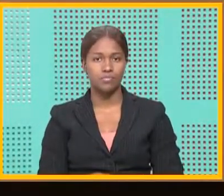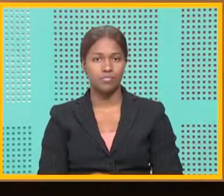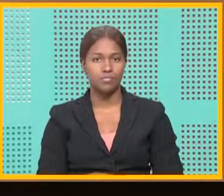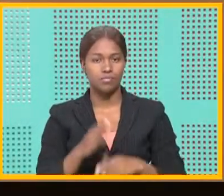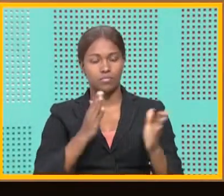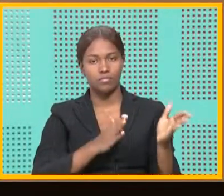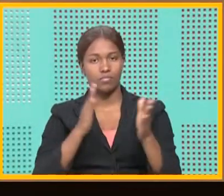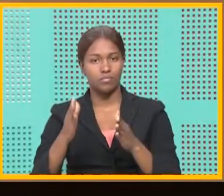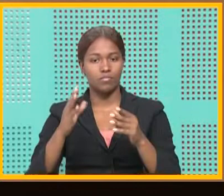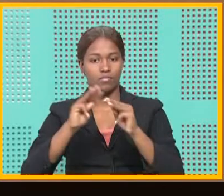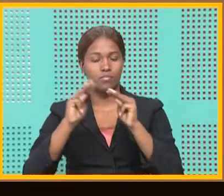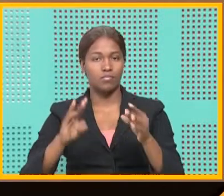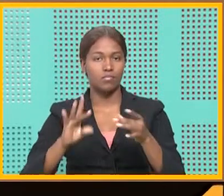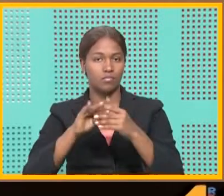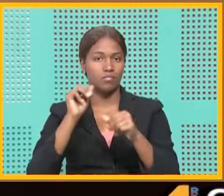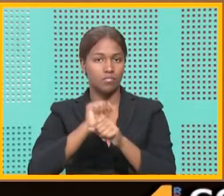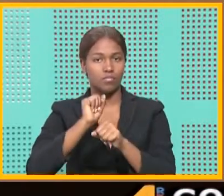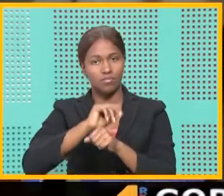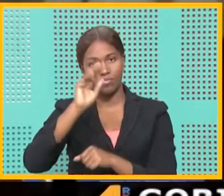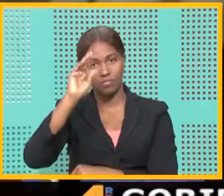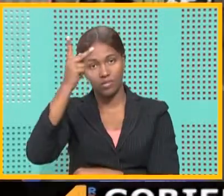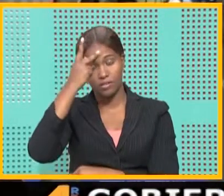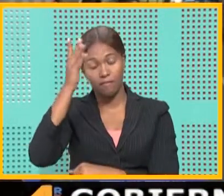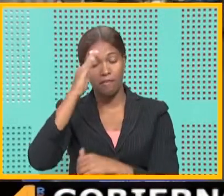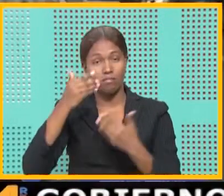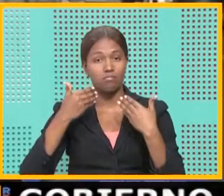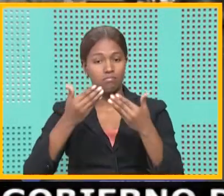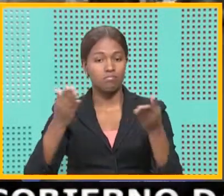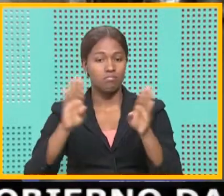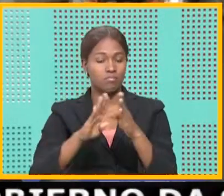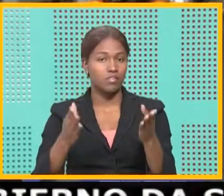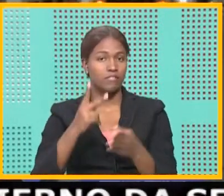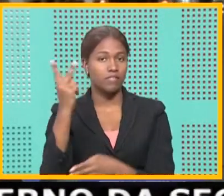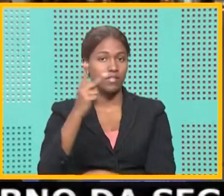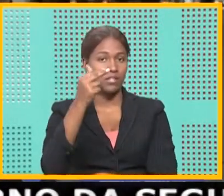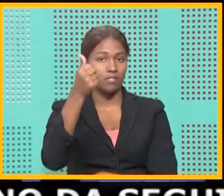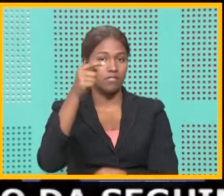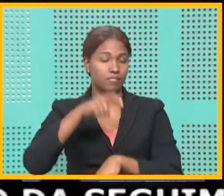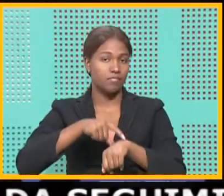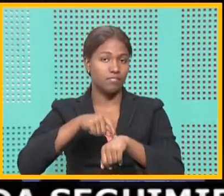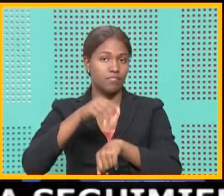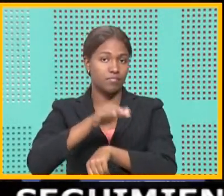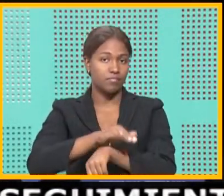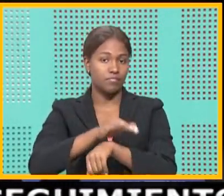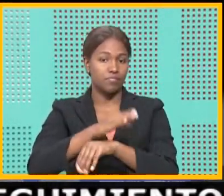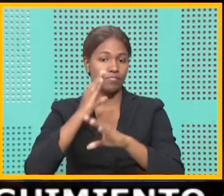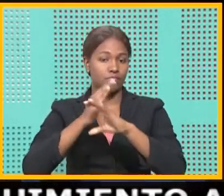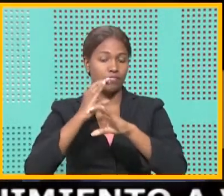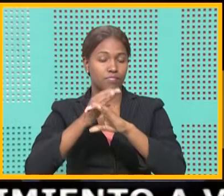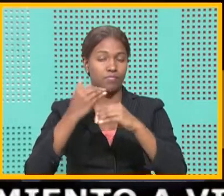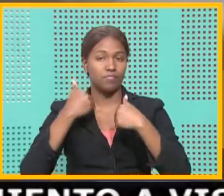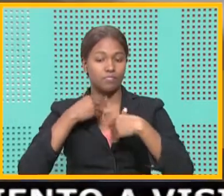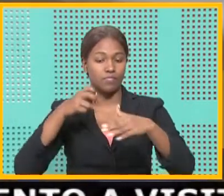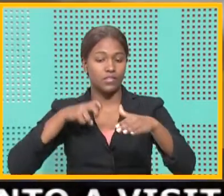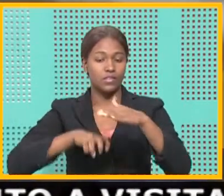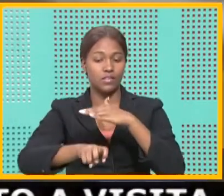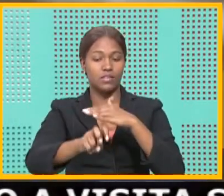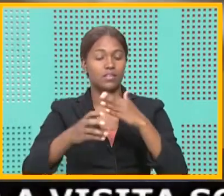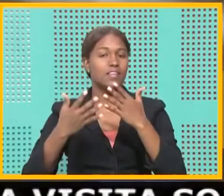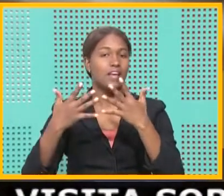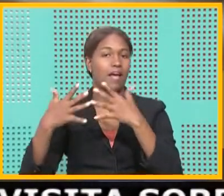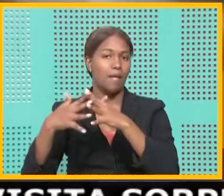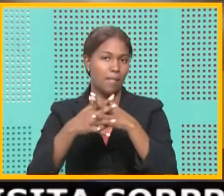En otra información, el Ministerio de Obras Públicas procederá al cierre este viernes 10 en horario nocturno del tránsito vehicular del túnel de las